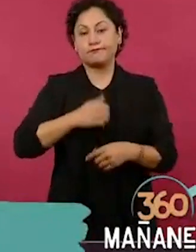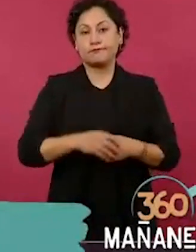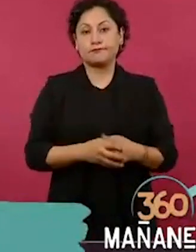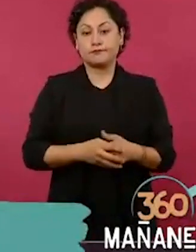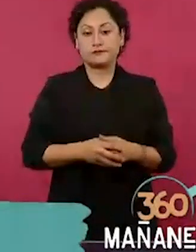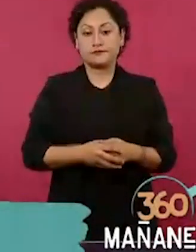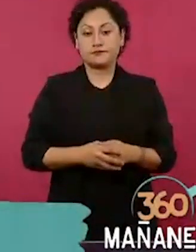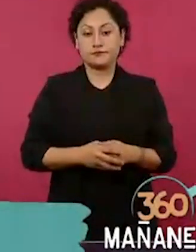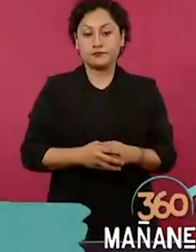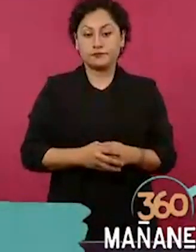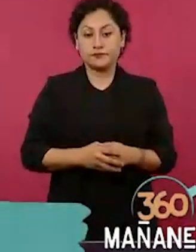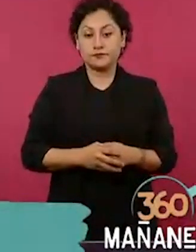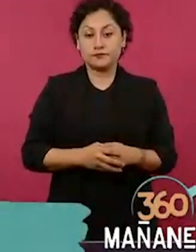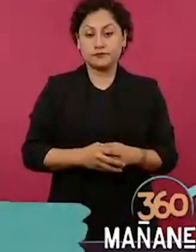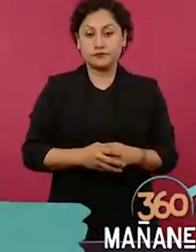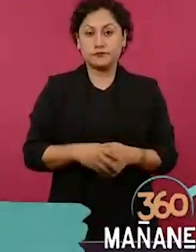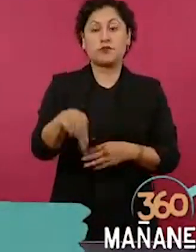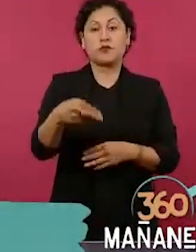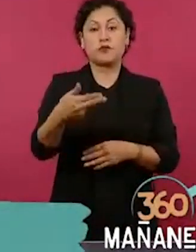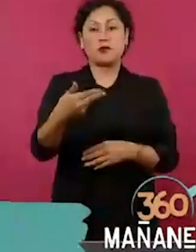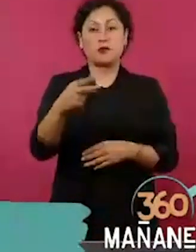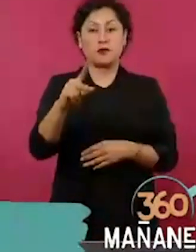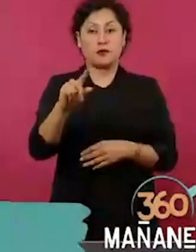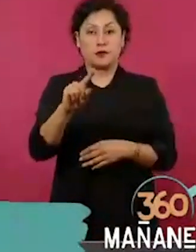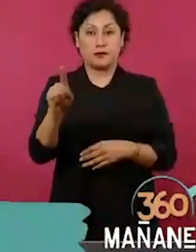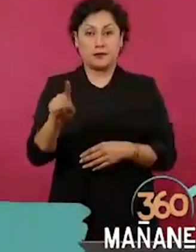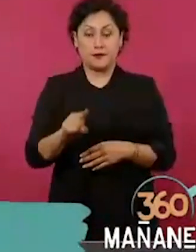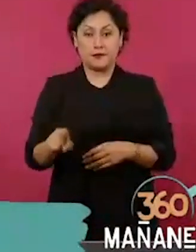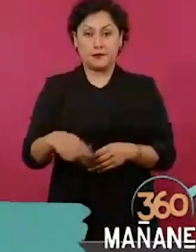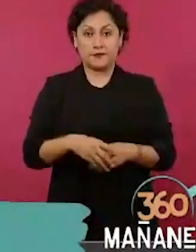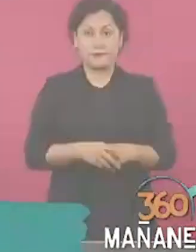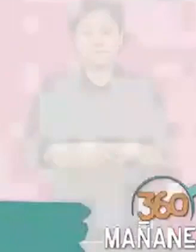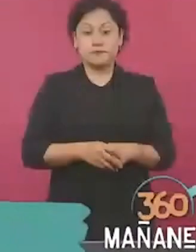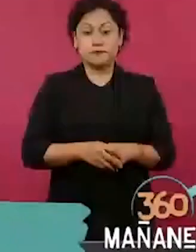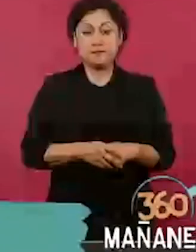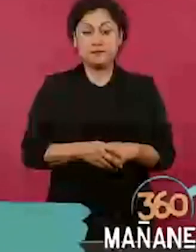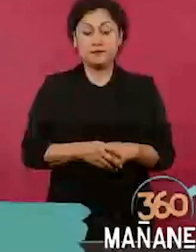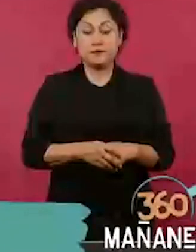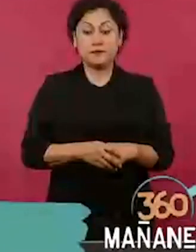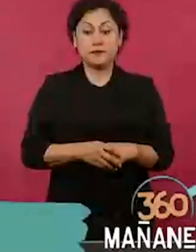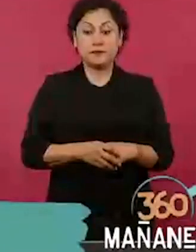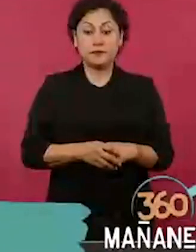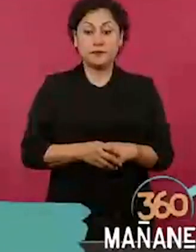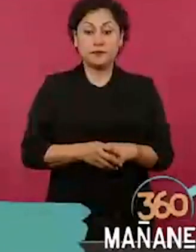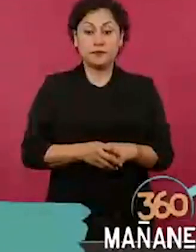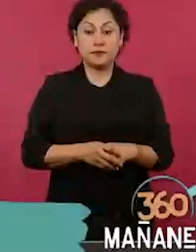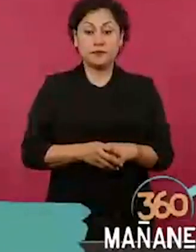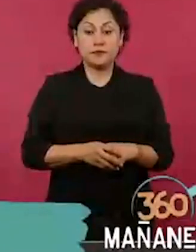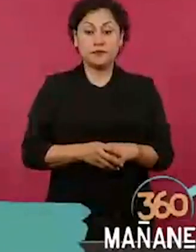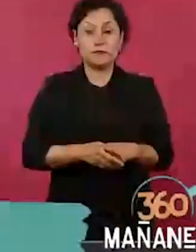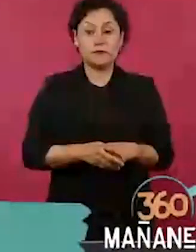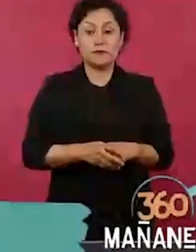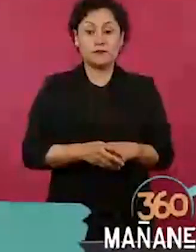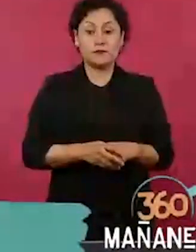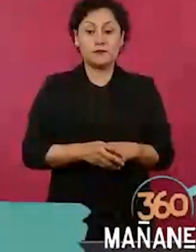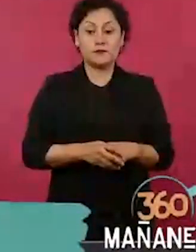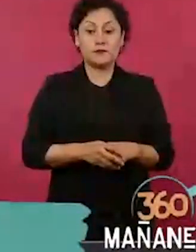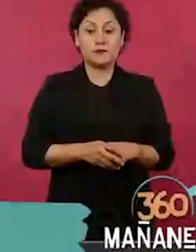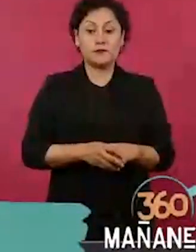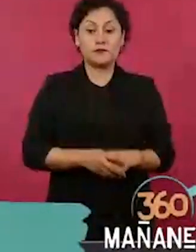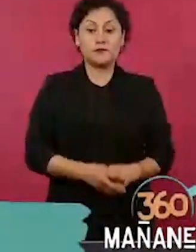Orión Hernández, él se